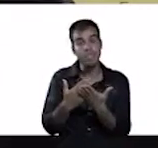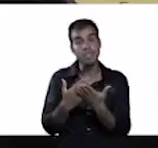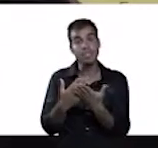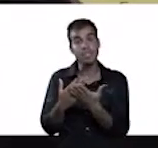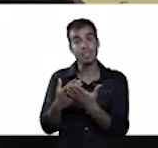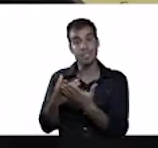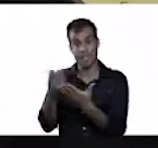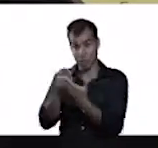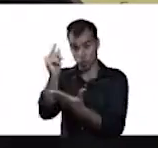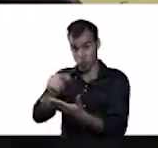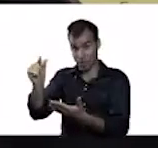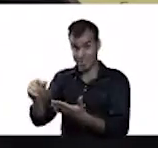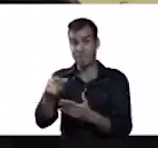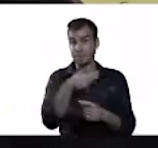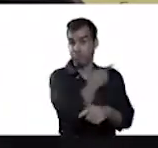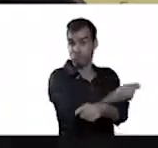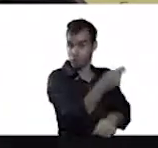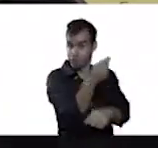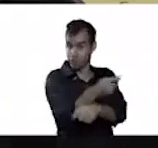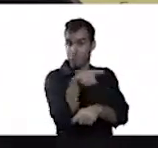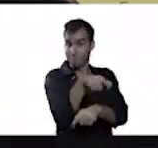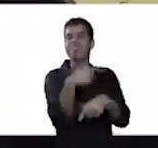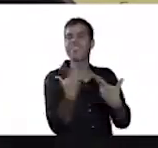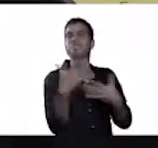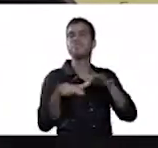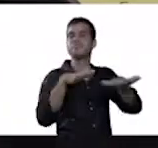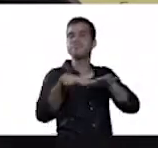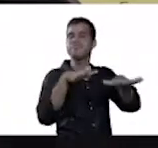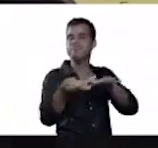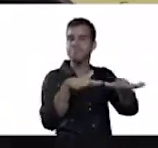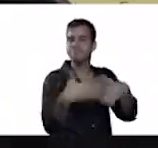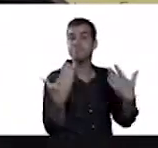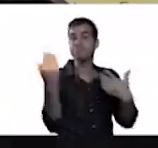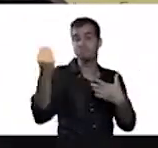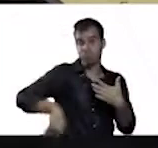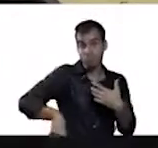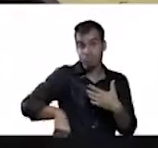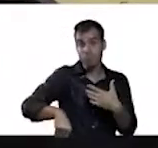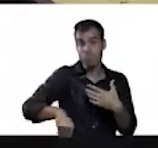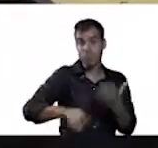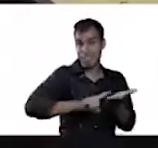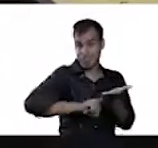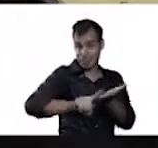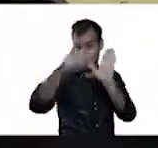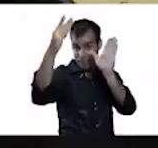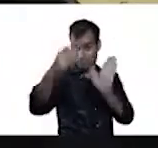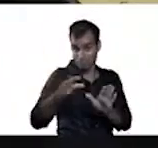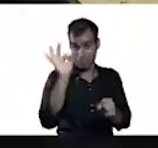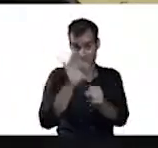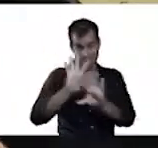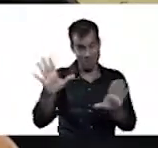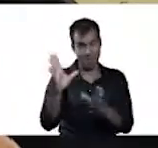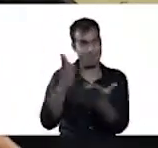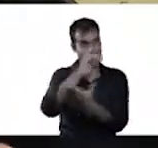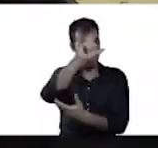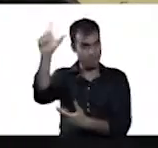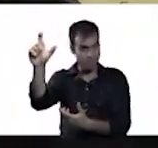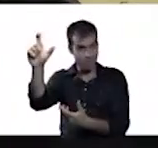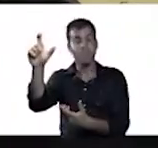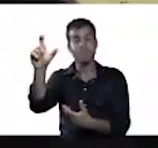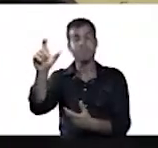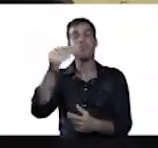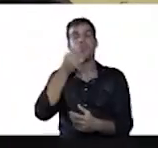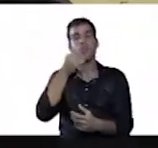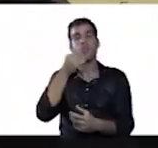deben prepararse para aprovechar en la semana en que nos reincorporemos para realizar